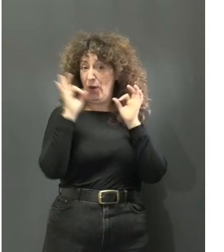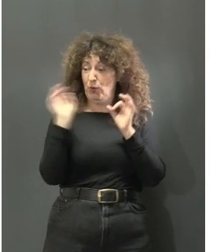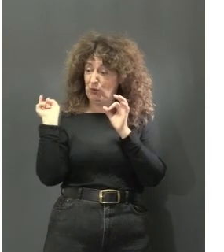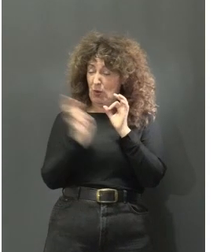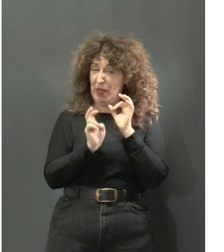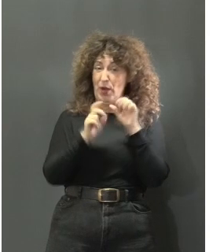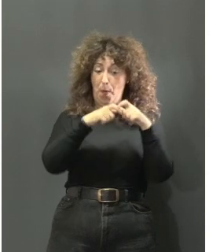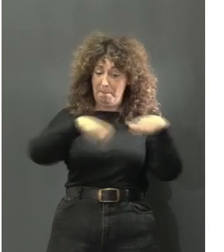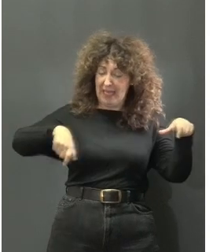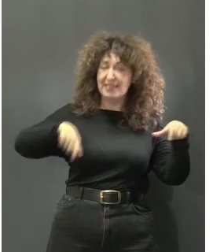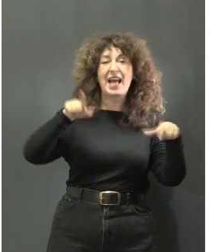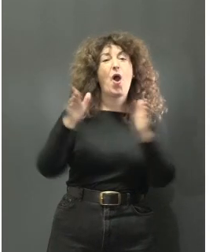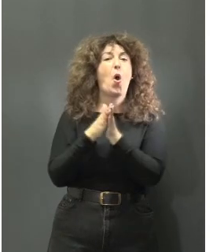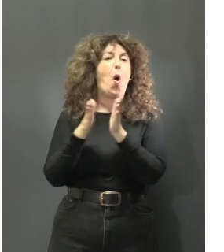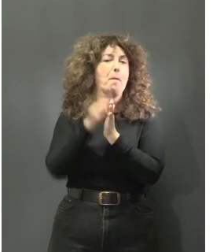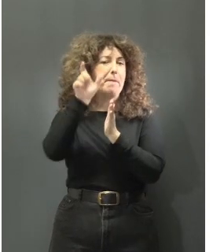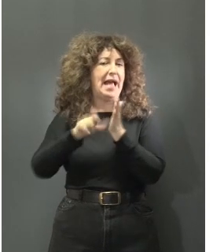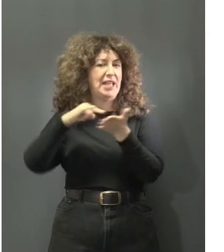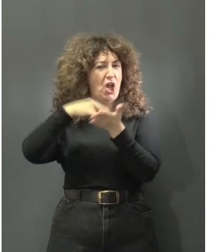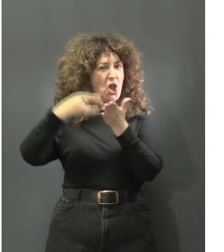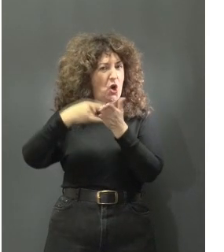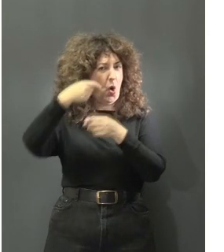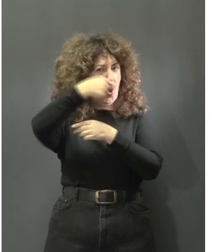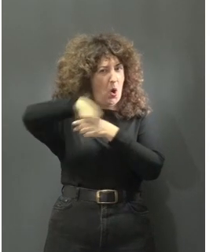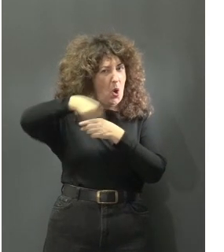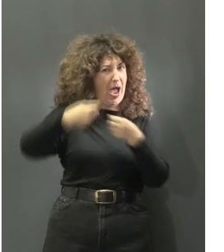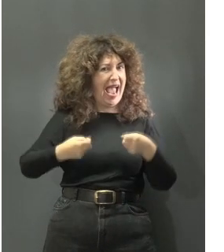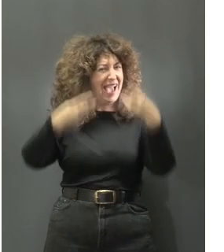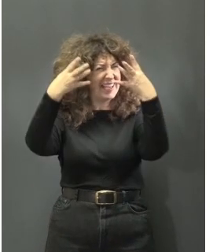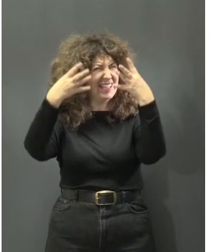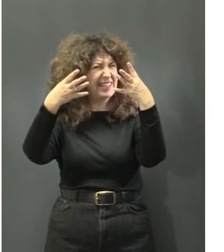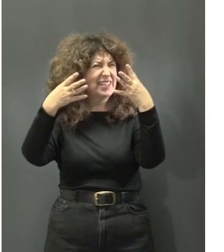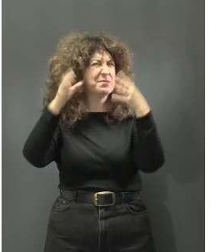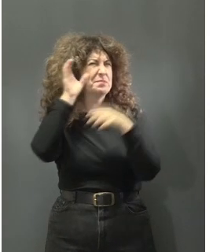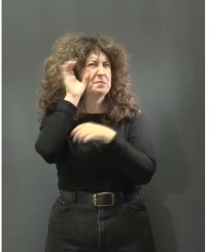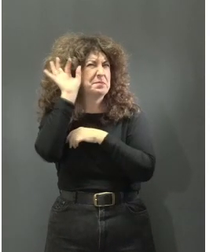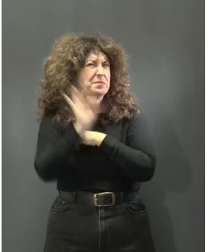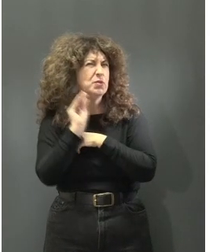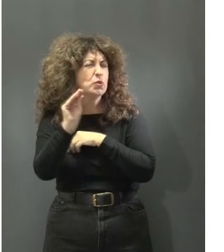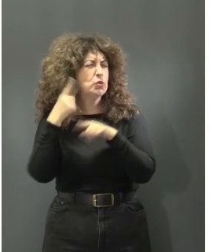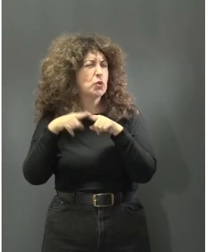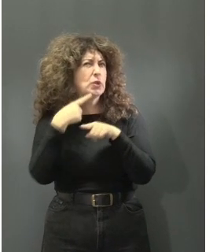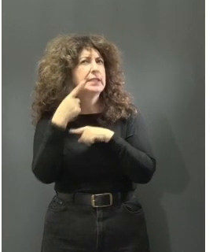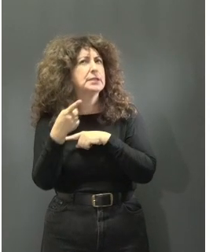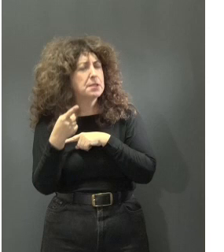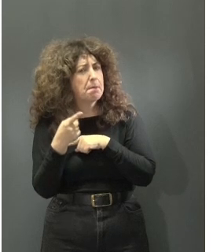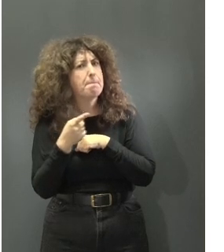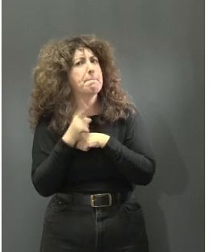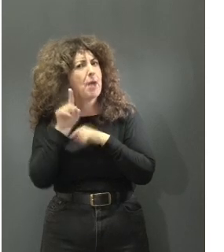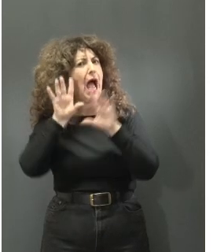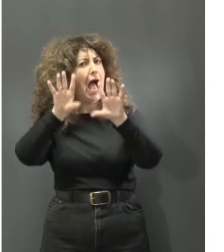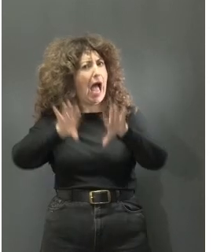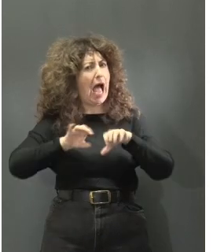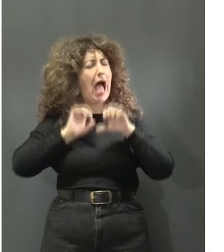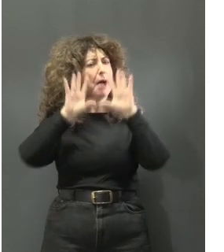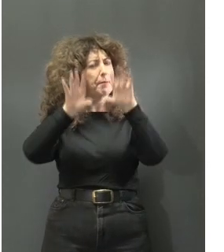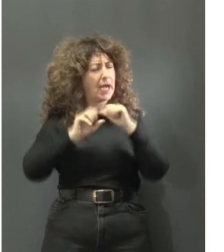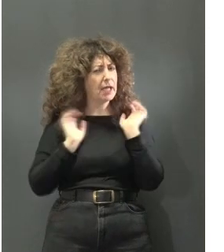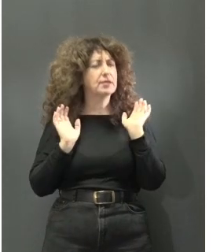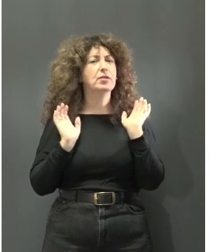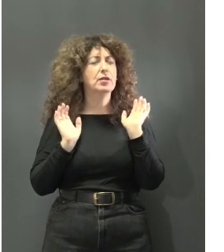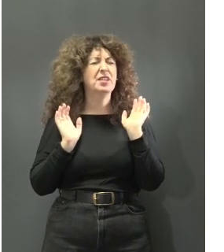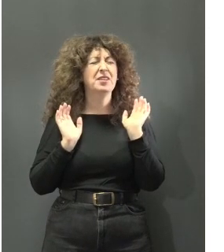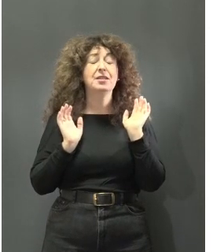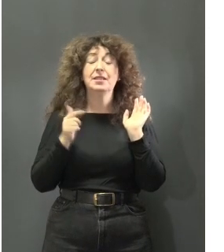que es un compañero arquitecto, y pienso en cosas que dice y aprendo. Creo que